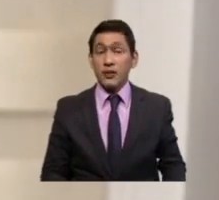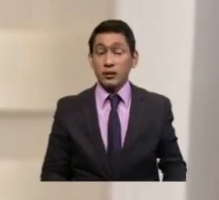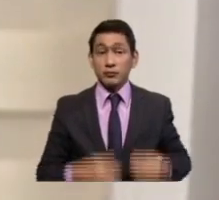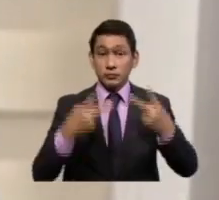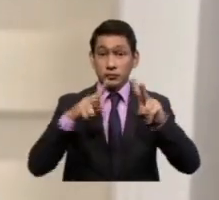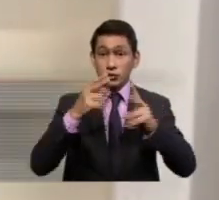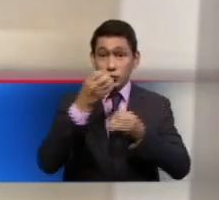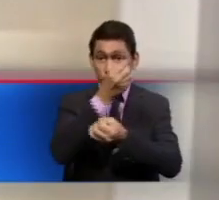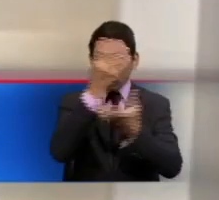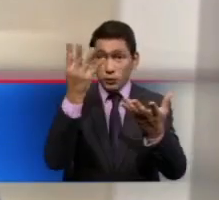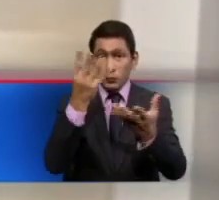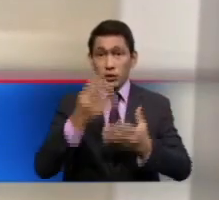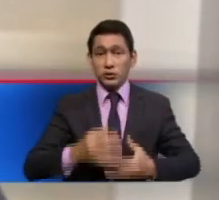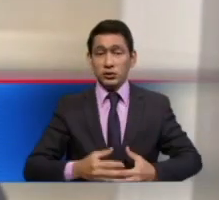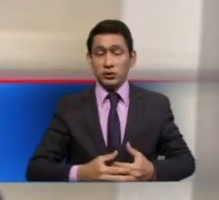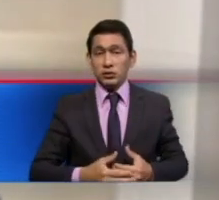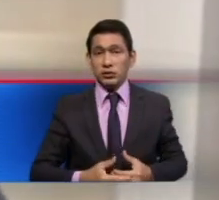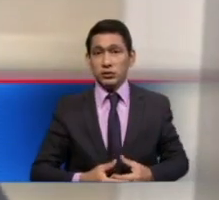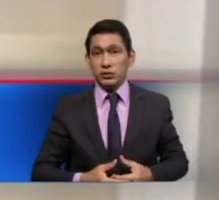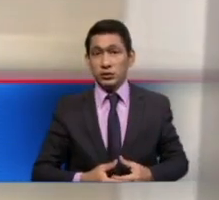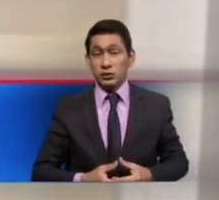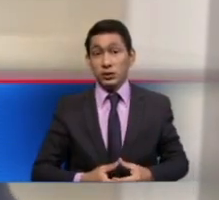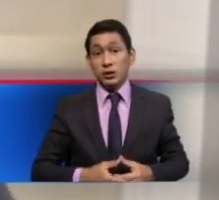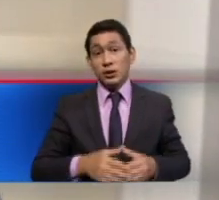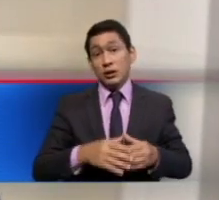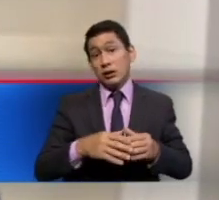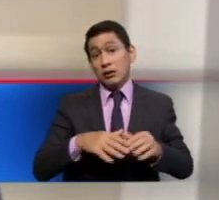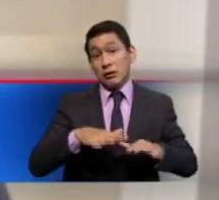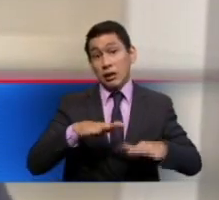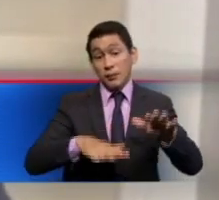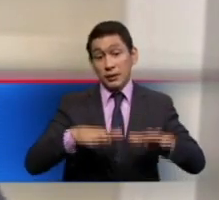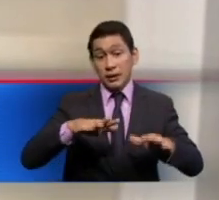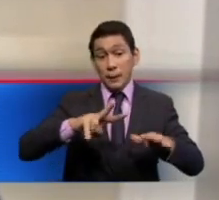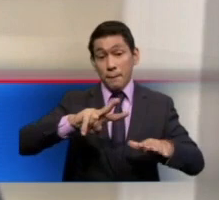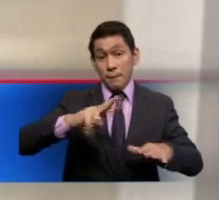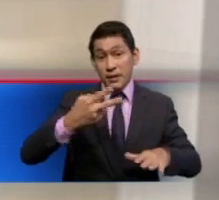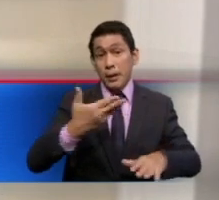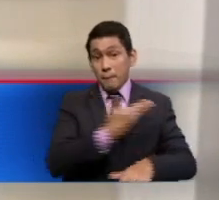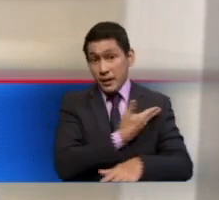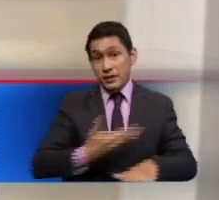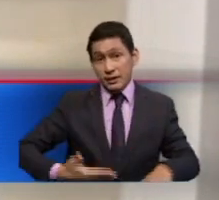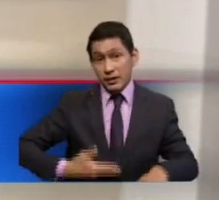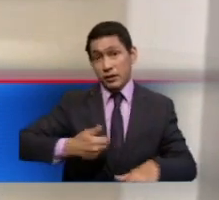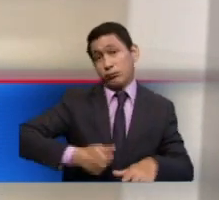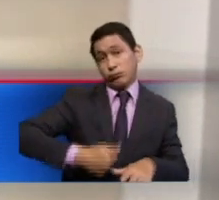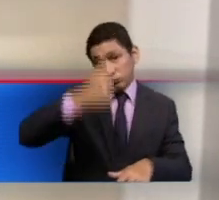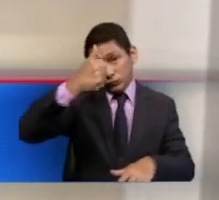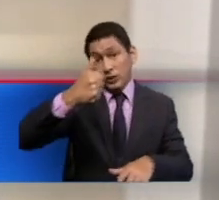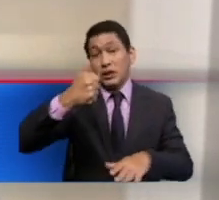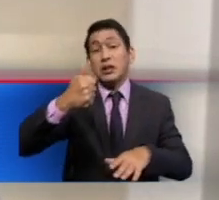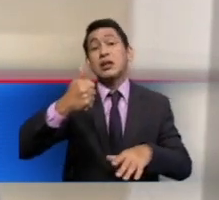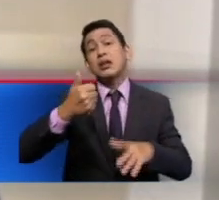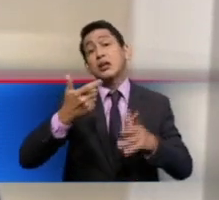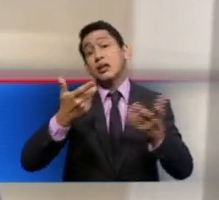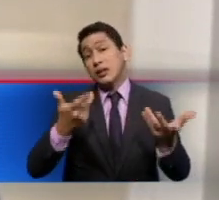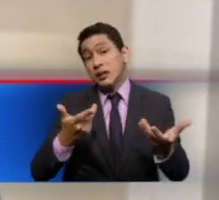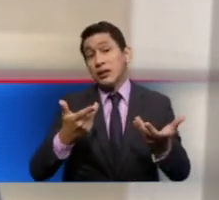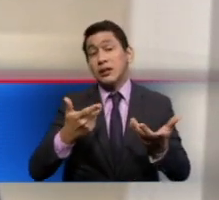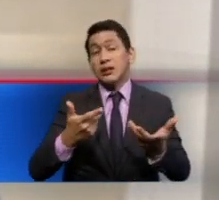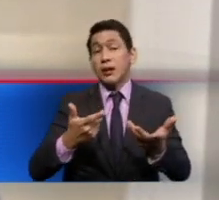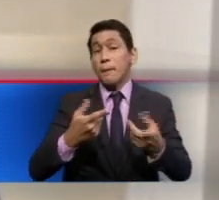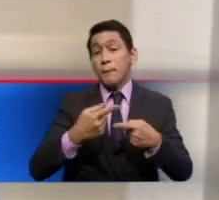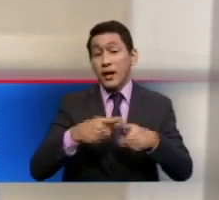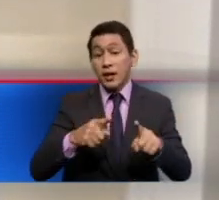una de las opciones, por ejemplo, de tomar el nombre de la vicepresidenta o de uno de los candidatos a la Asamblea Nacional, cosa que no se puede hacer, ya que